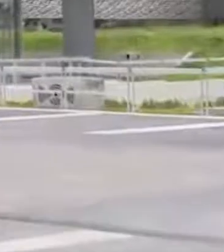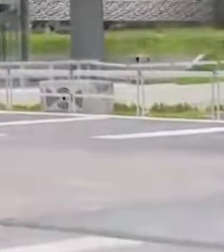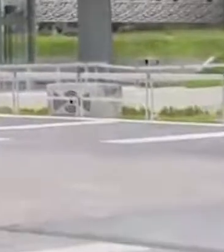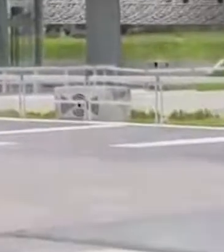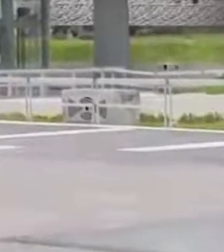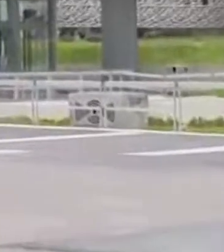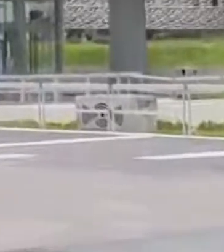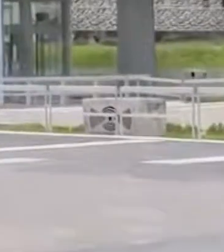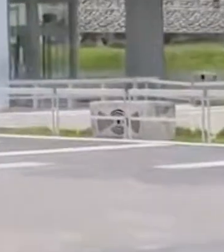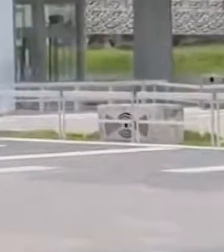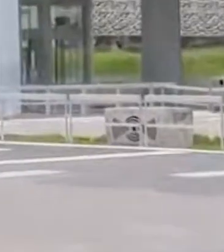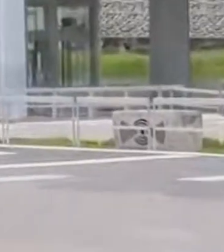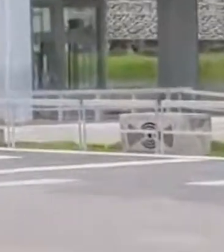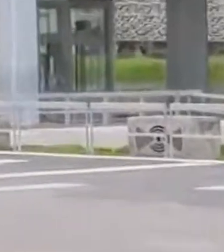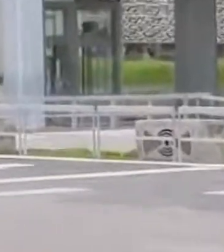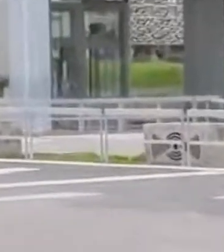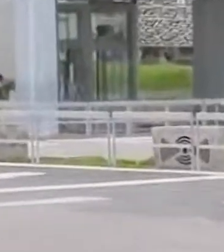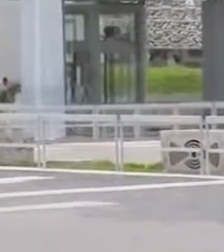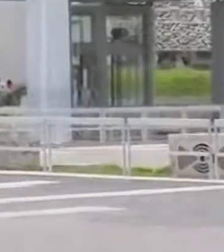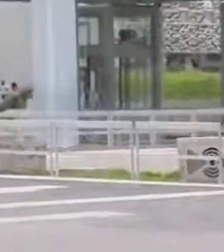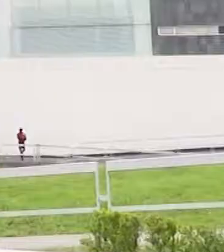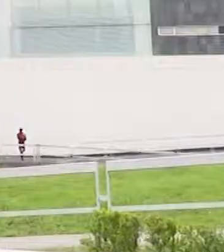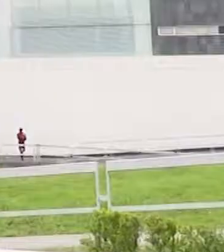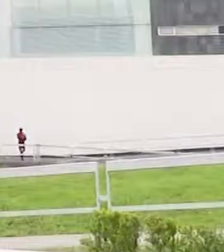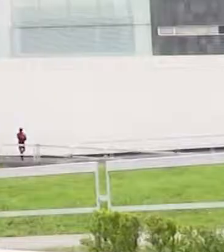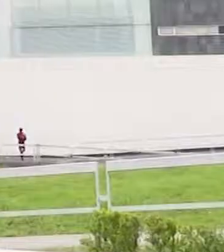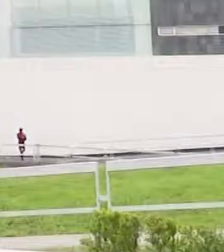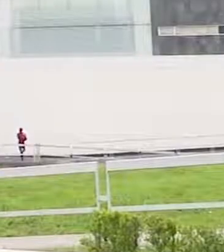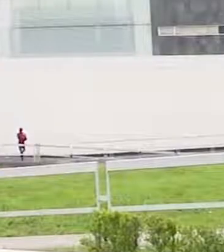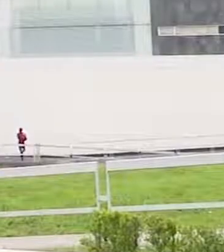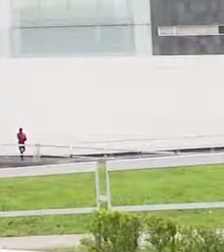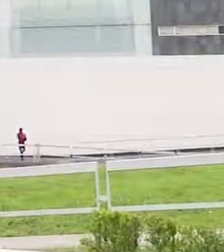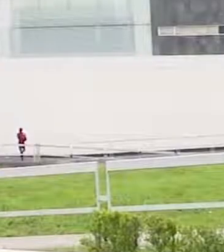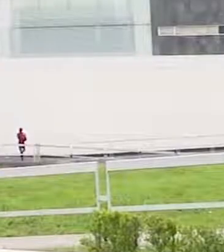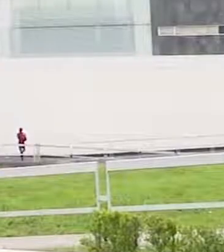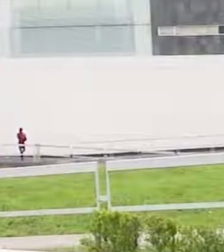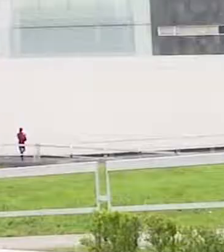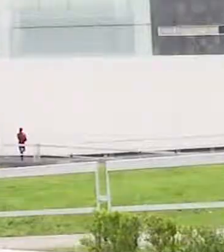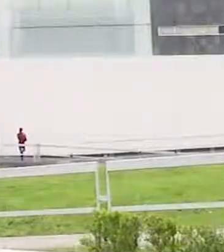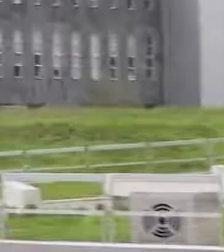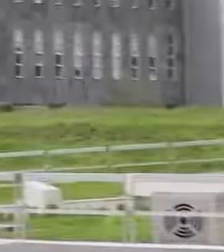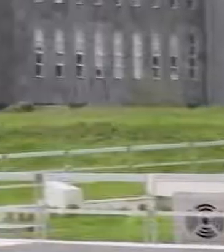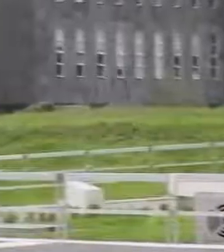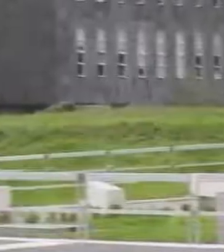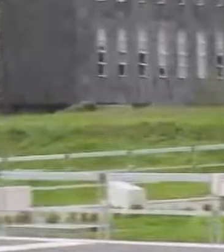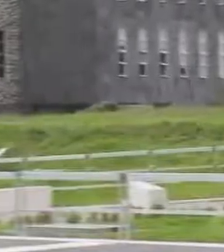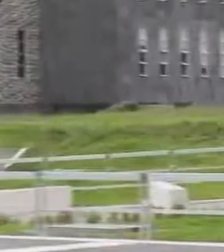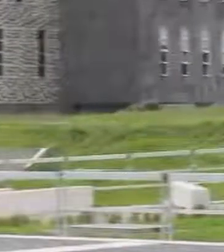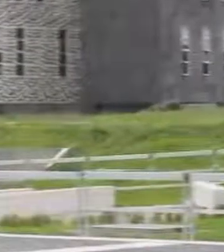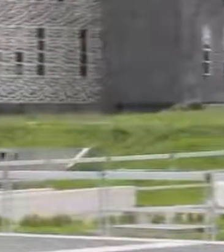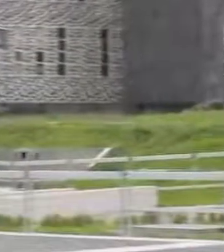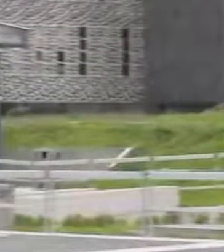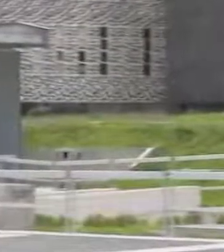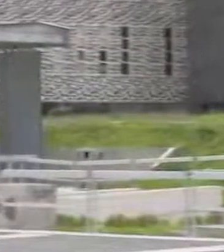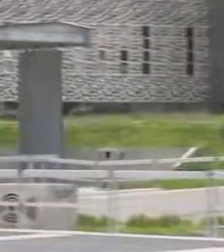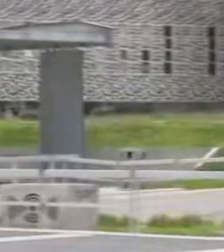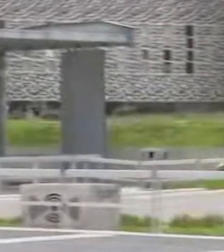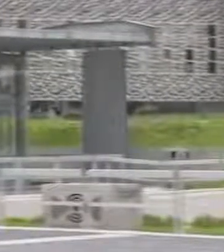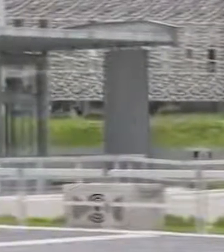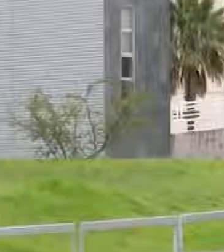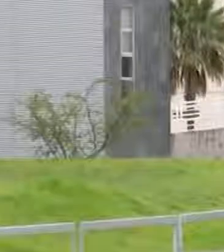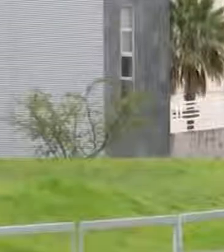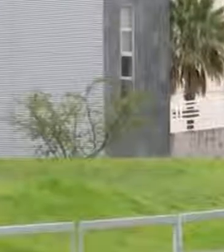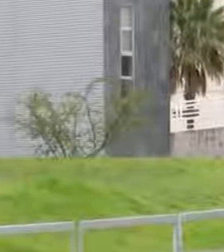al indicar que en su administración no se permitirá la simulación de empresas fantasmas del gobernador miguel barbosa huerta refirió que las y los servidores